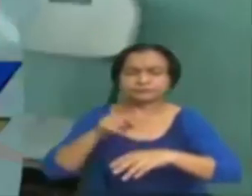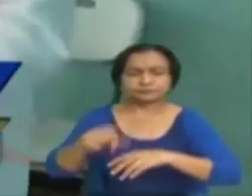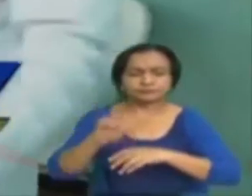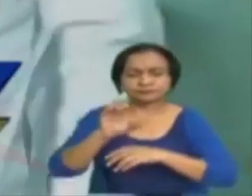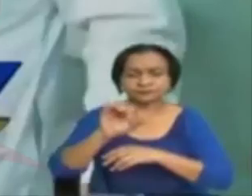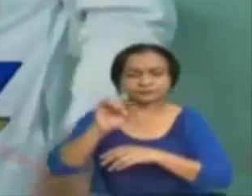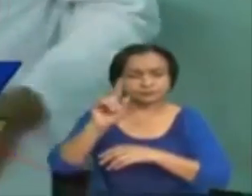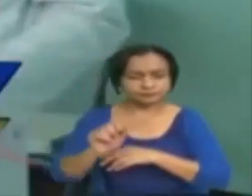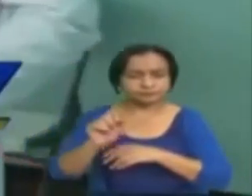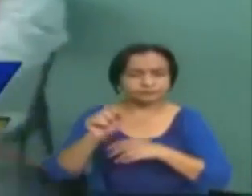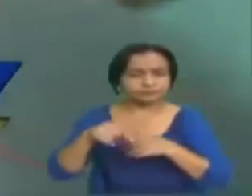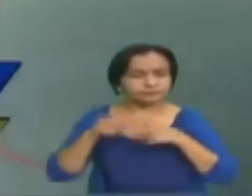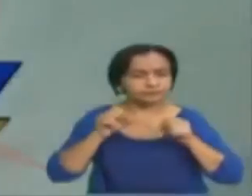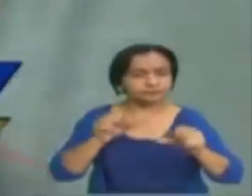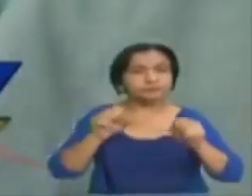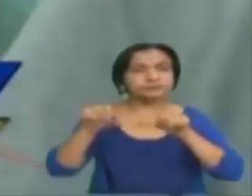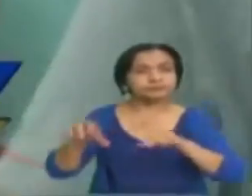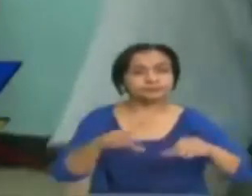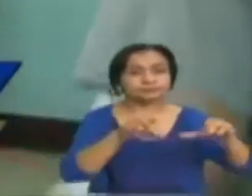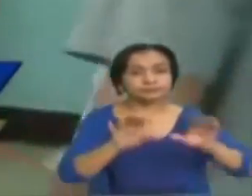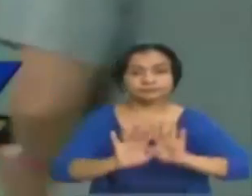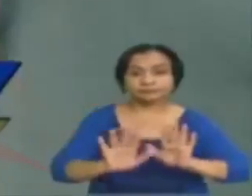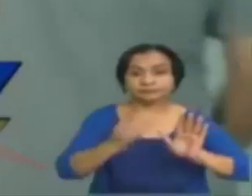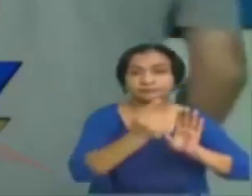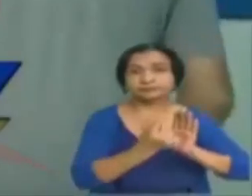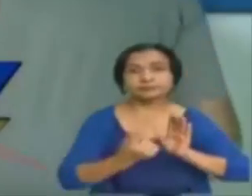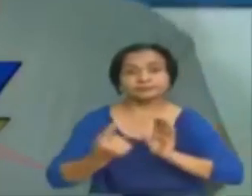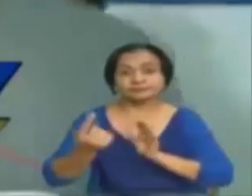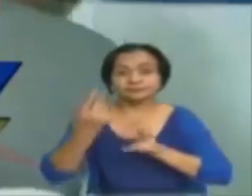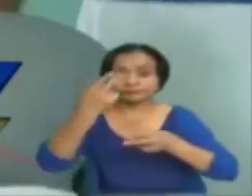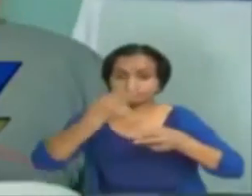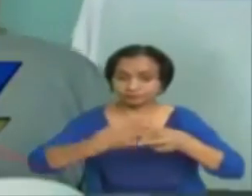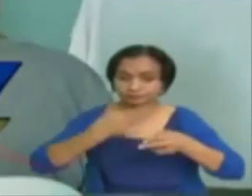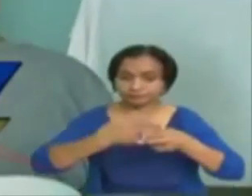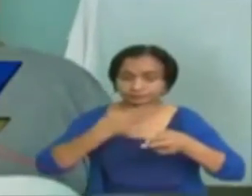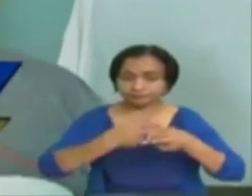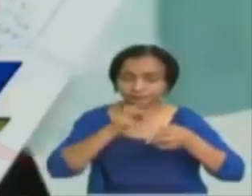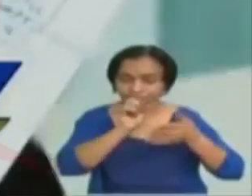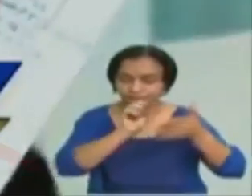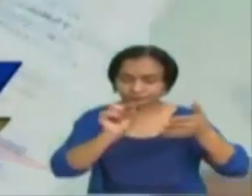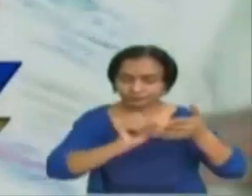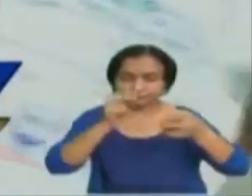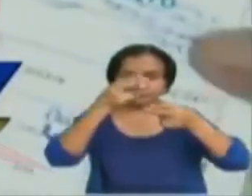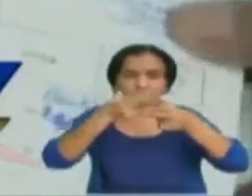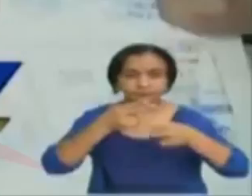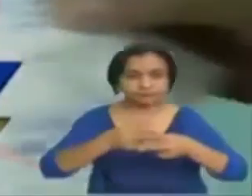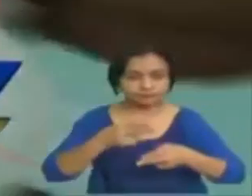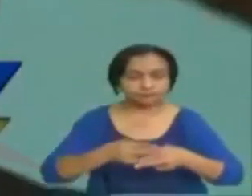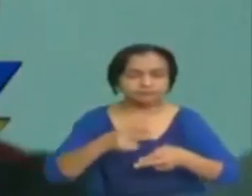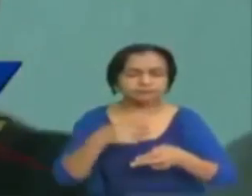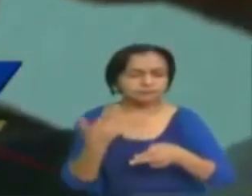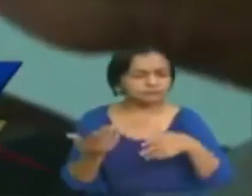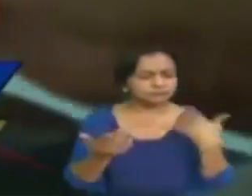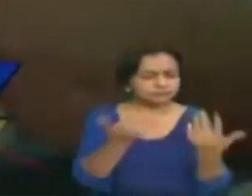para fortalecer los programas de vacunación voluntaria. Estuvimos ahí en el aeropuerto recibiendo